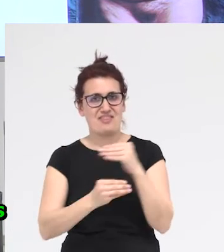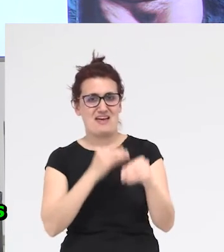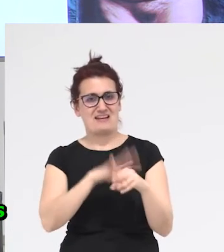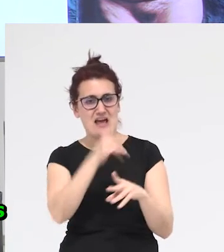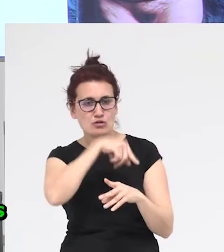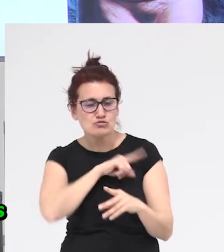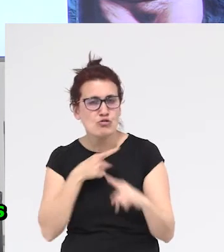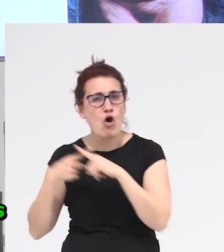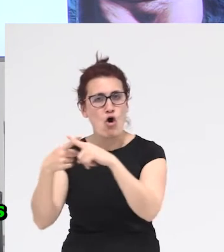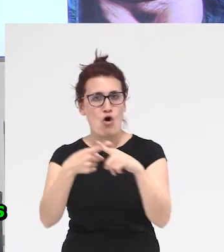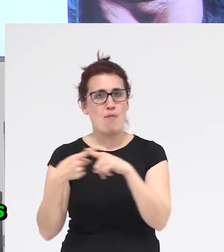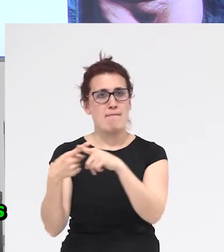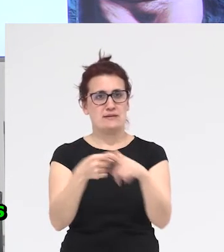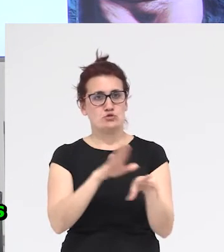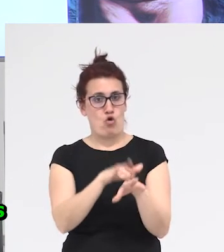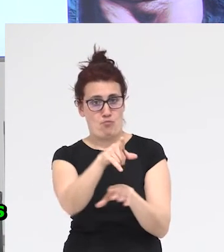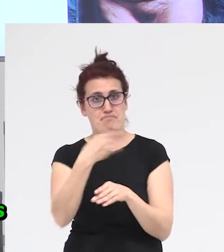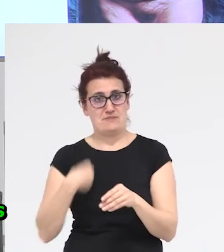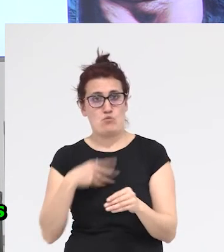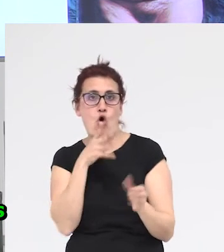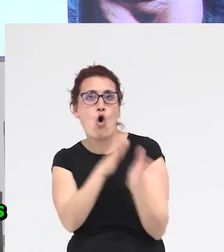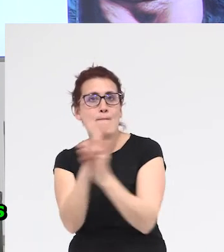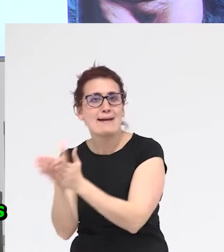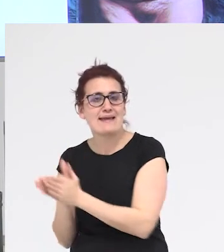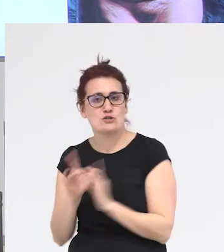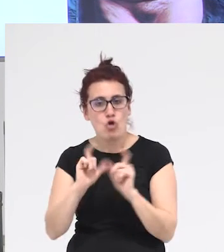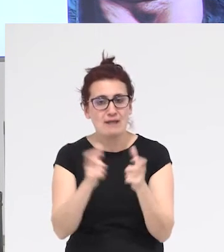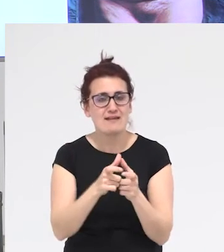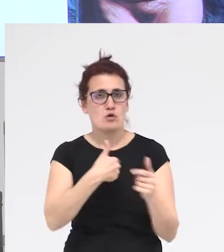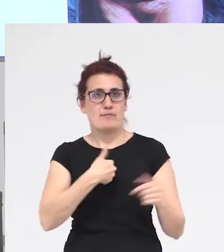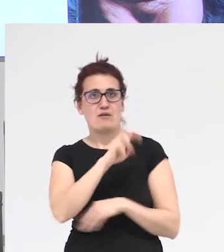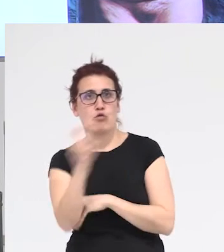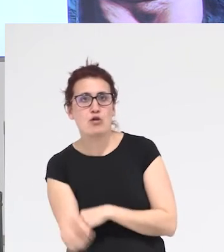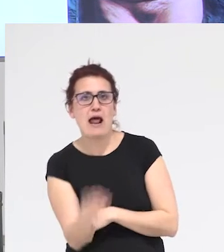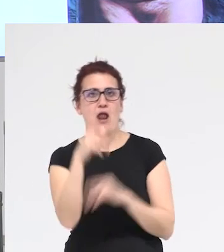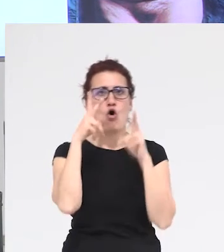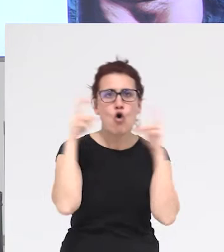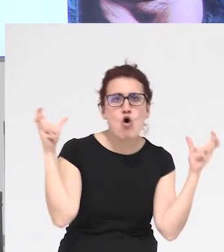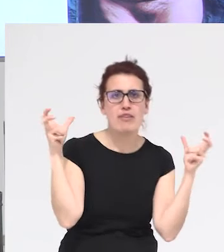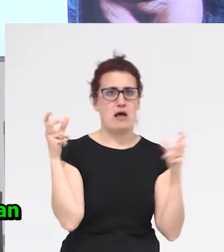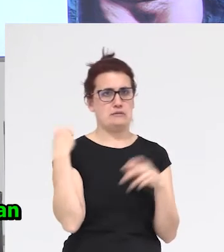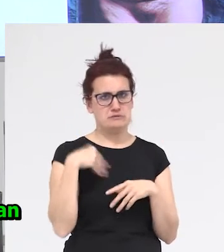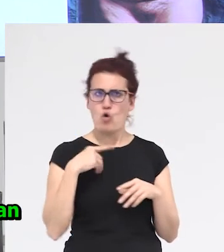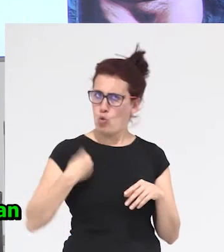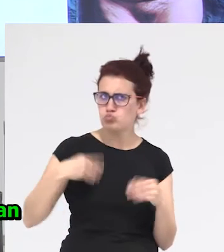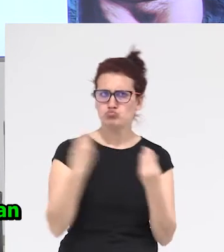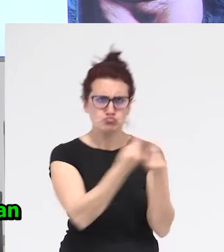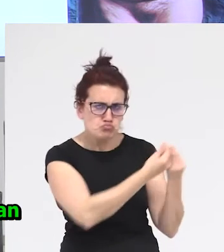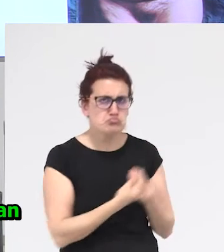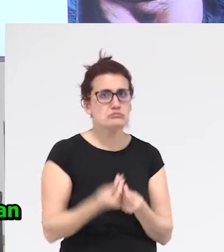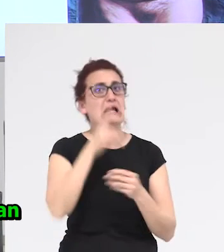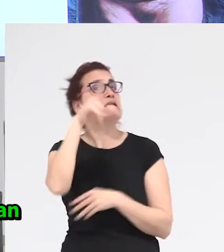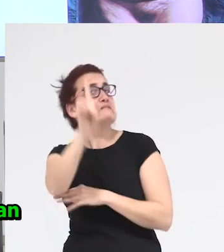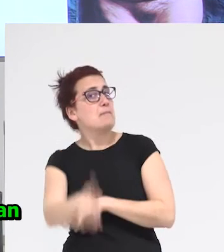compartiendo con compañeras de los colectivos de diversidad funcional, las gordas, las diversas funcionales ahí juntas, y también